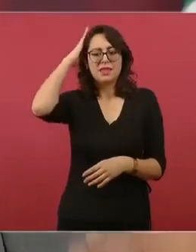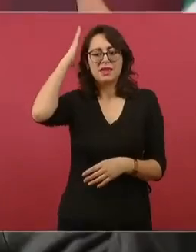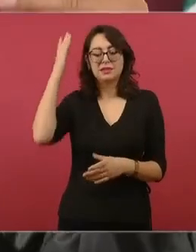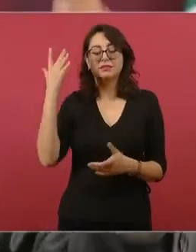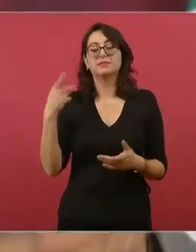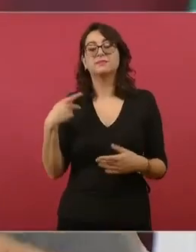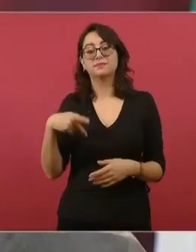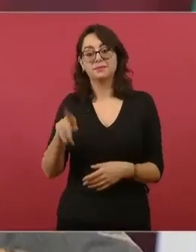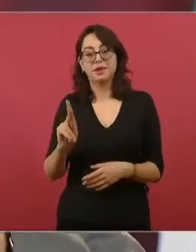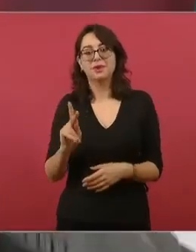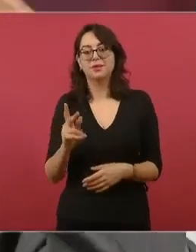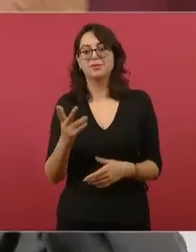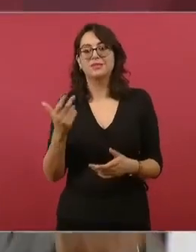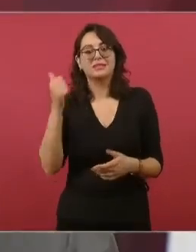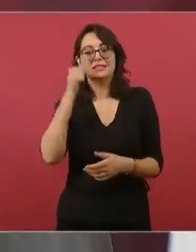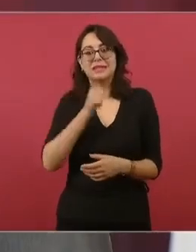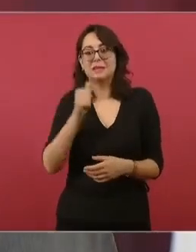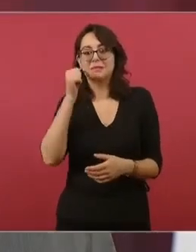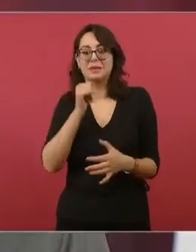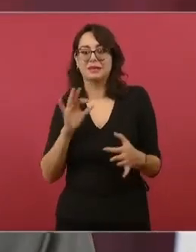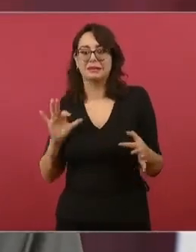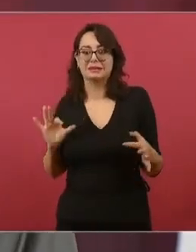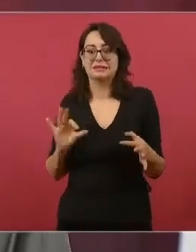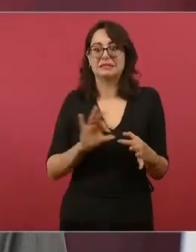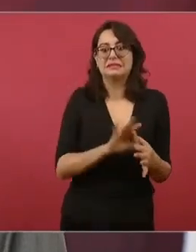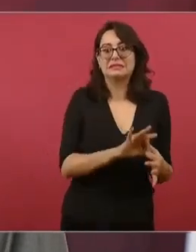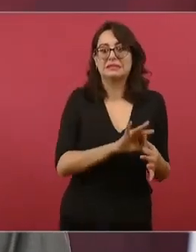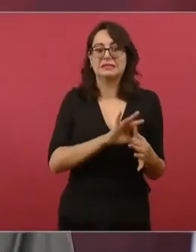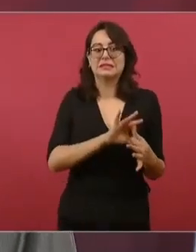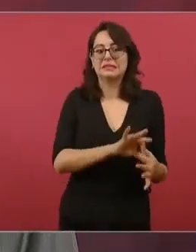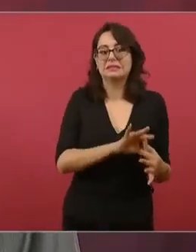Pero bueno, yo ya me voy a retirar,